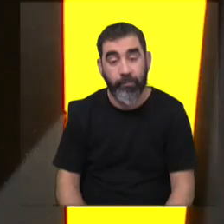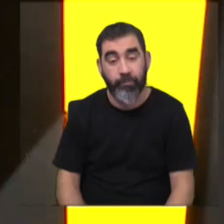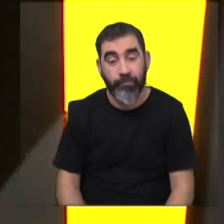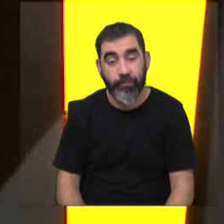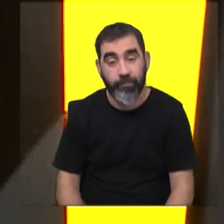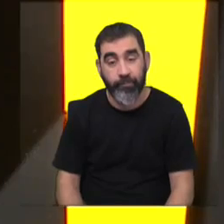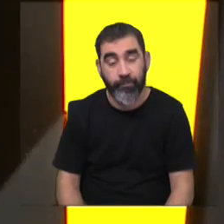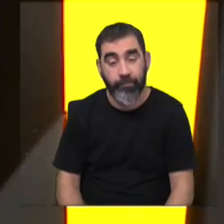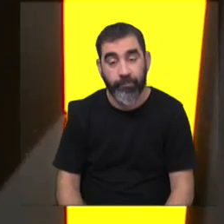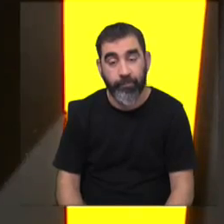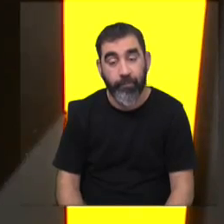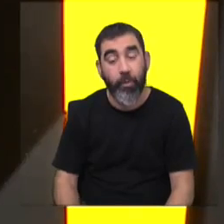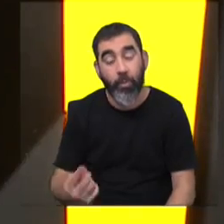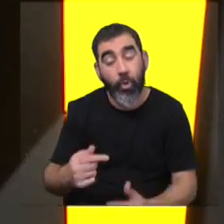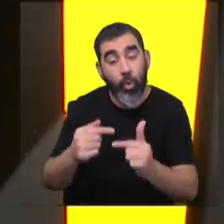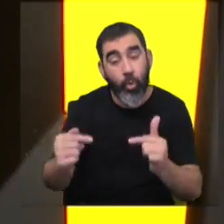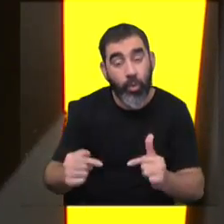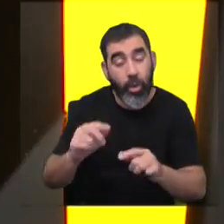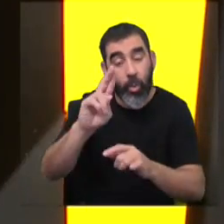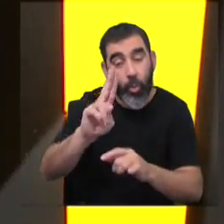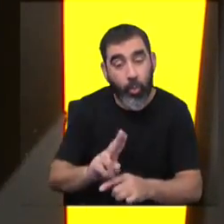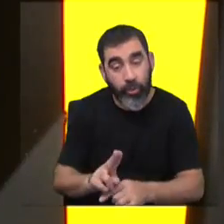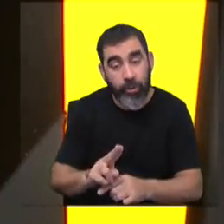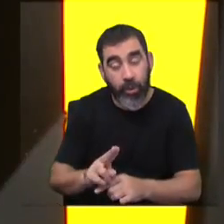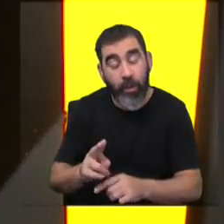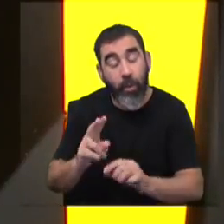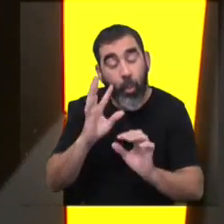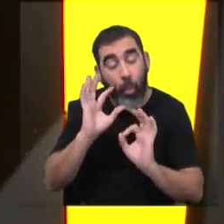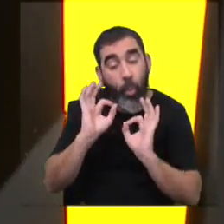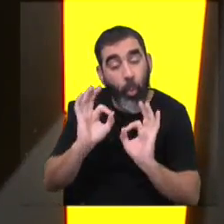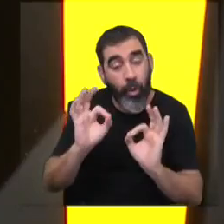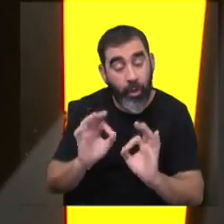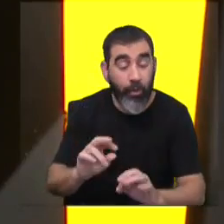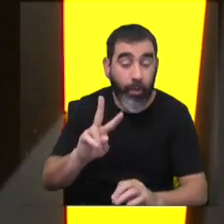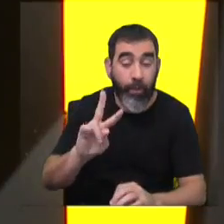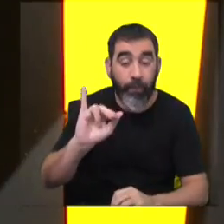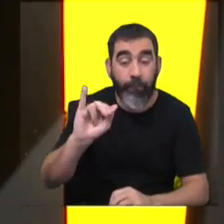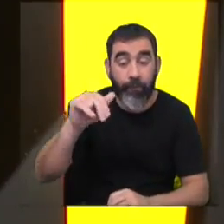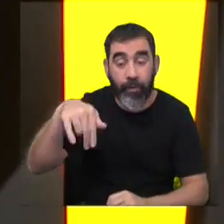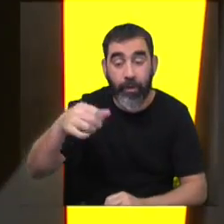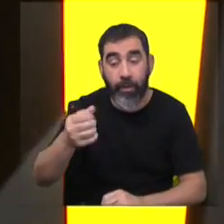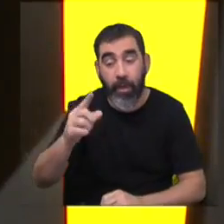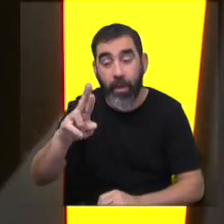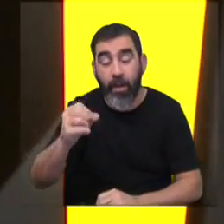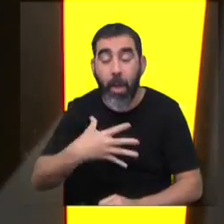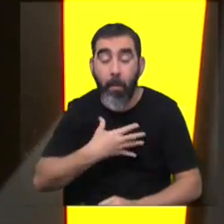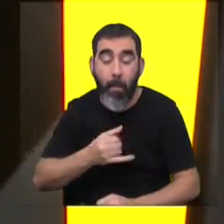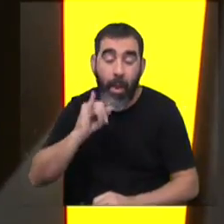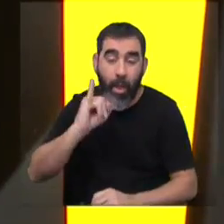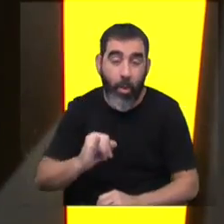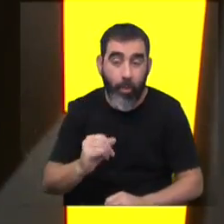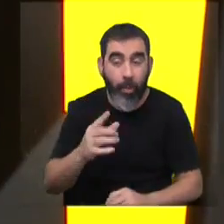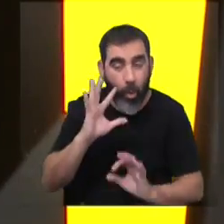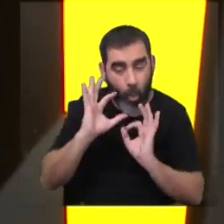estas no tanto. Por eso son elementos que hay que usar, como dice David, como el vinagre, por ejemplo. Si el vinagre es claro, por supuesto que puede funcionar, pero si no,